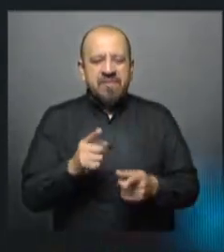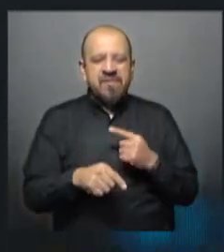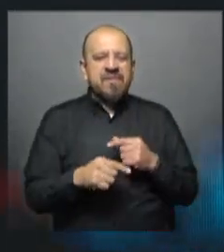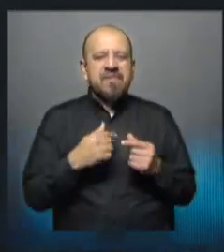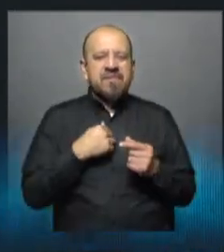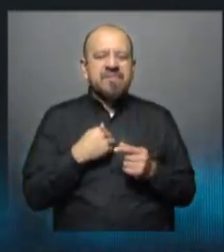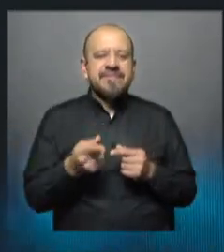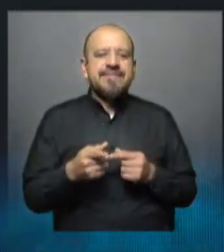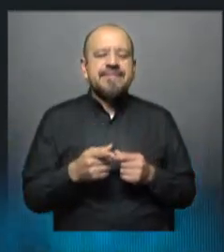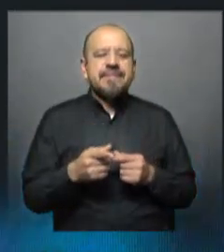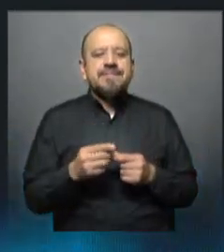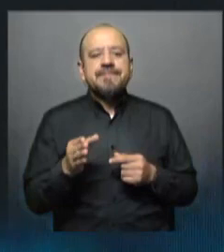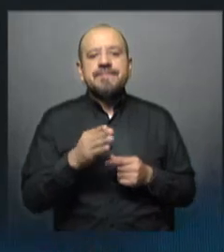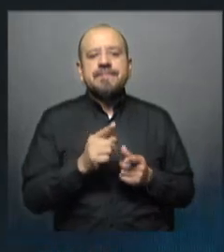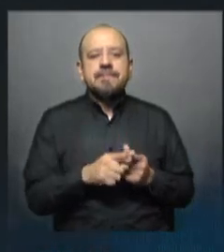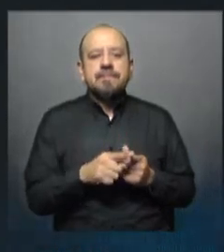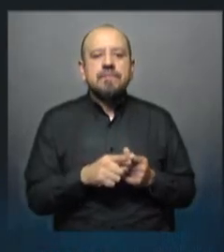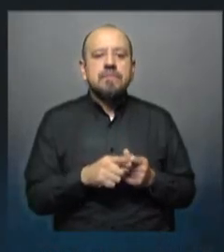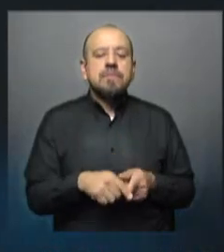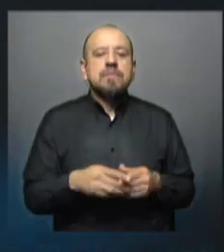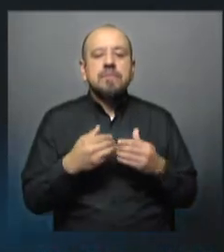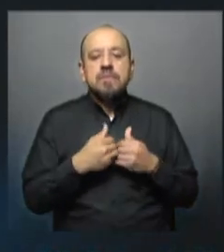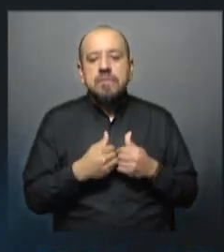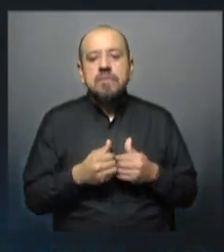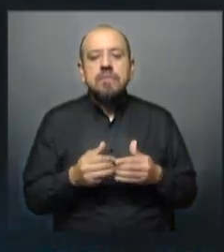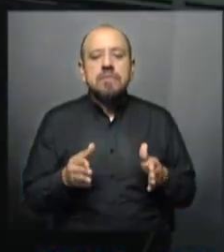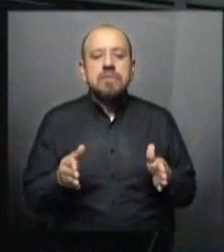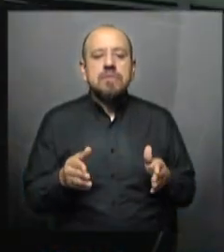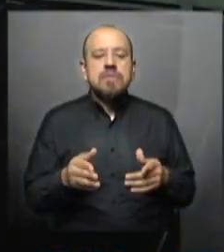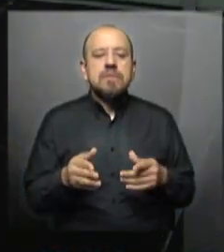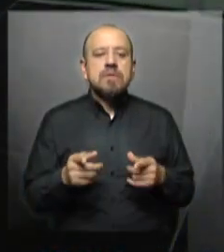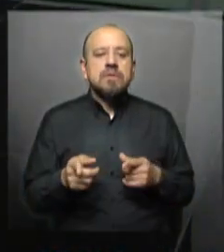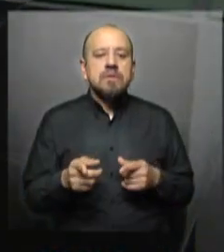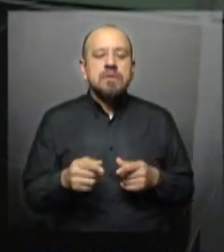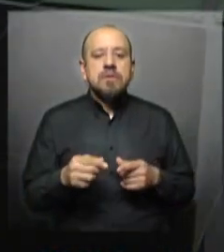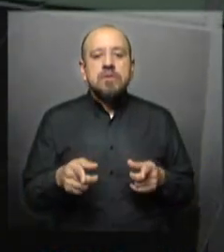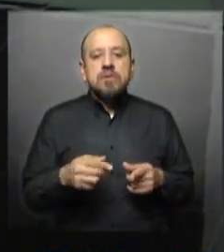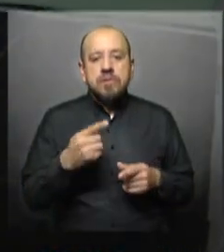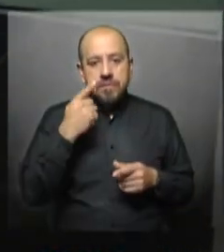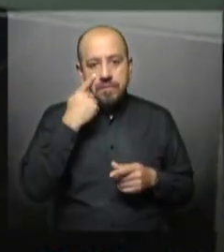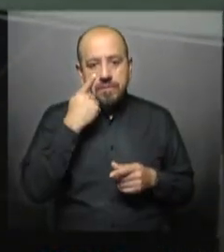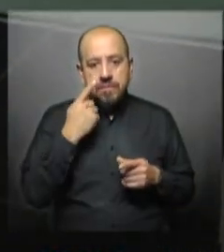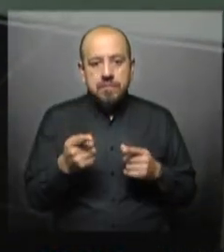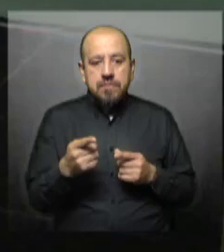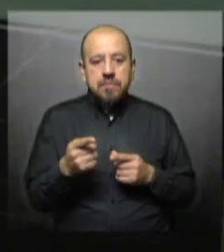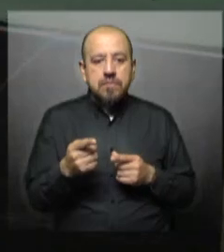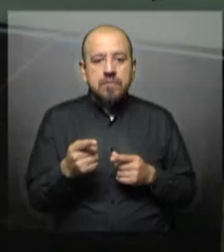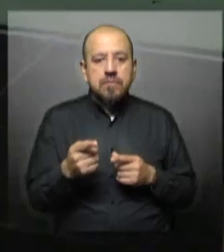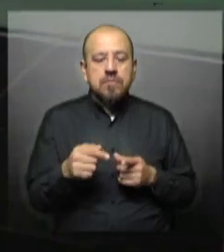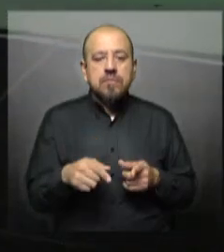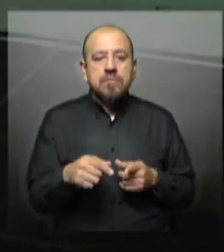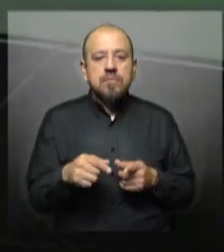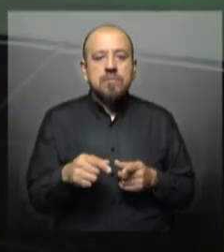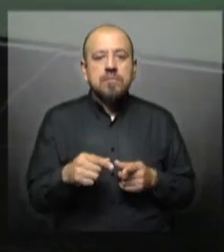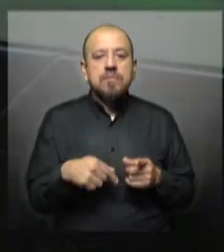que iremos justamente recorriendo a lo largo de la columna Así que vamos a empezar ahora con la primera placa lo que vamos a ver simplemente para tener una un